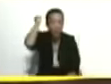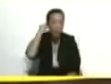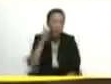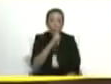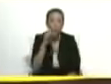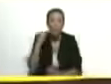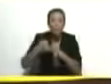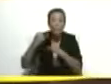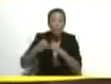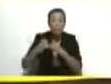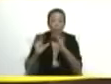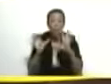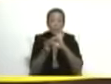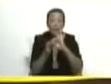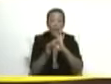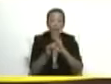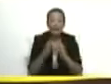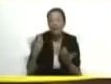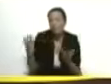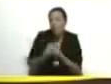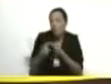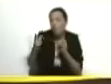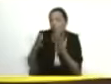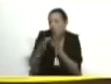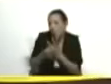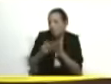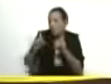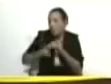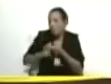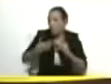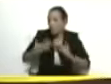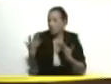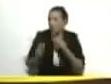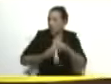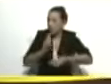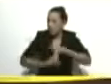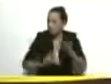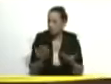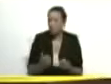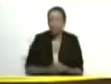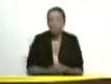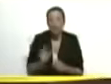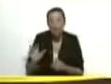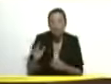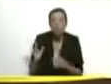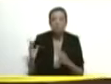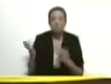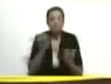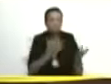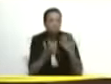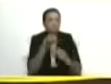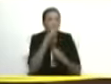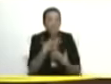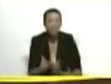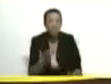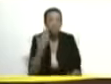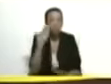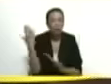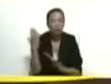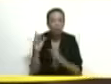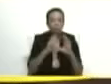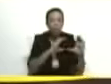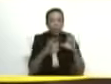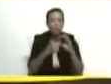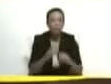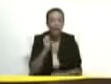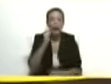apellido, pero que lo hacemos entre Silita y yo. ¿Ah? Y allí, bueno, fue muy bueno ese podcast, Jorge